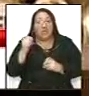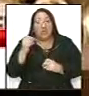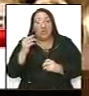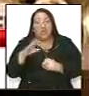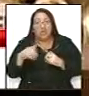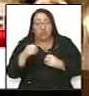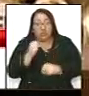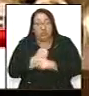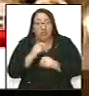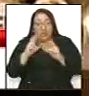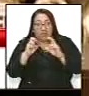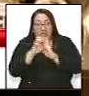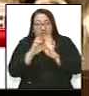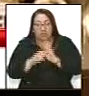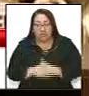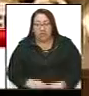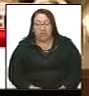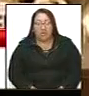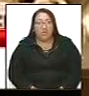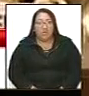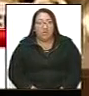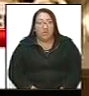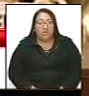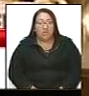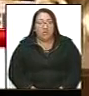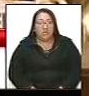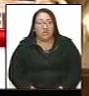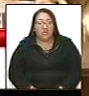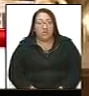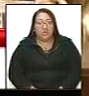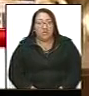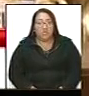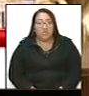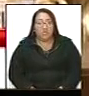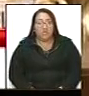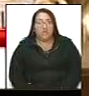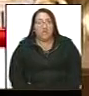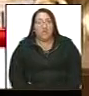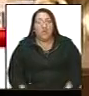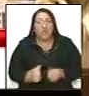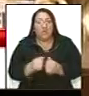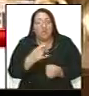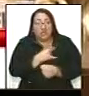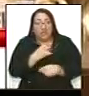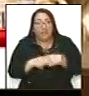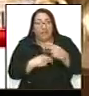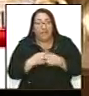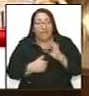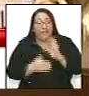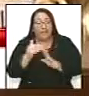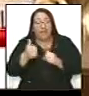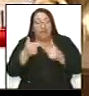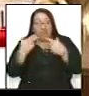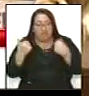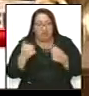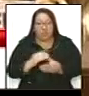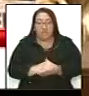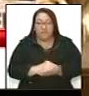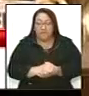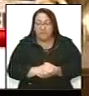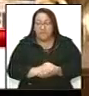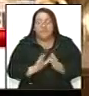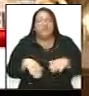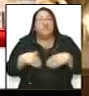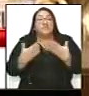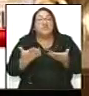marco constitucional, lo cual brinda la UNAP, la Universidad Autónoma de Alto Amazonas, perdón, y que le va a